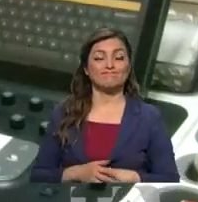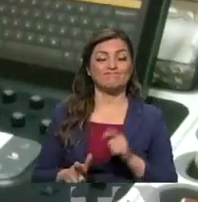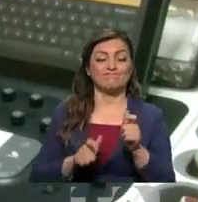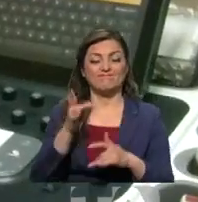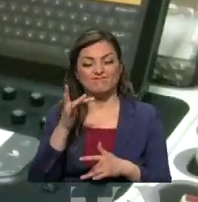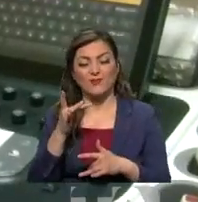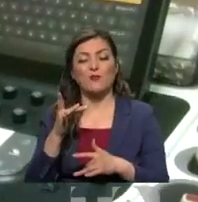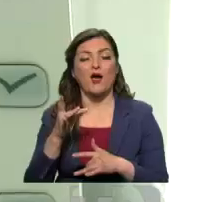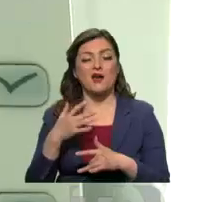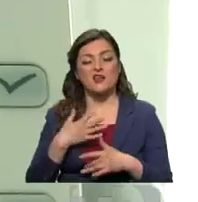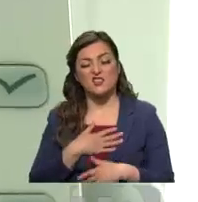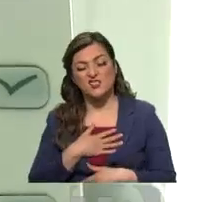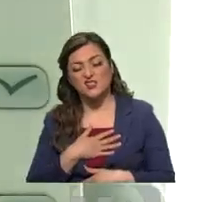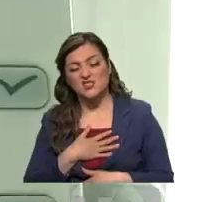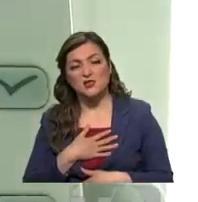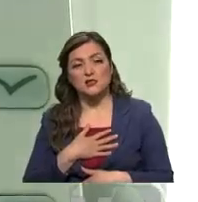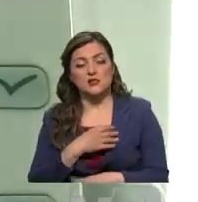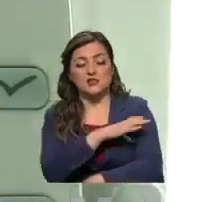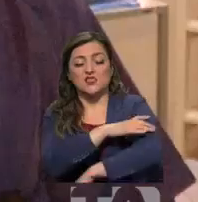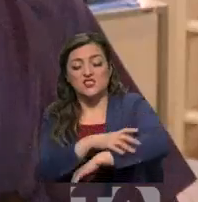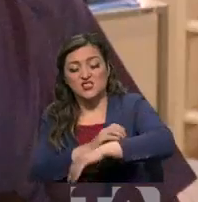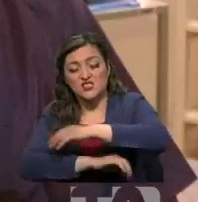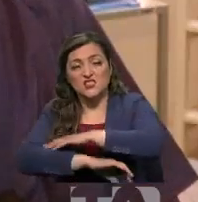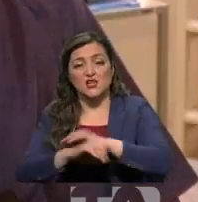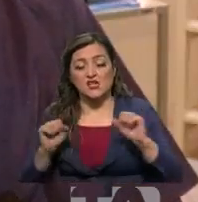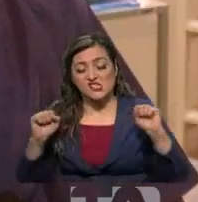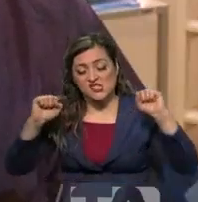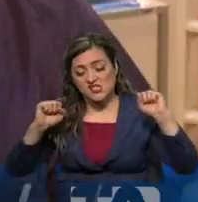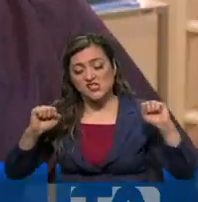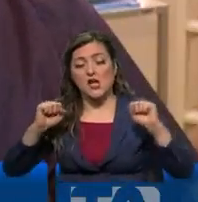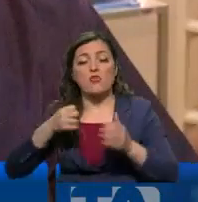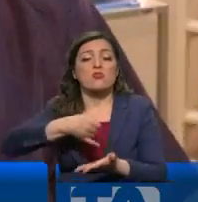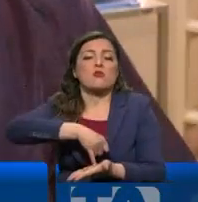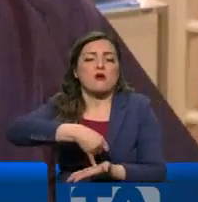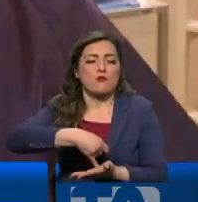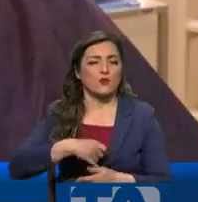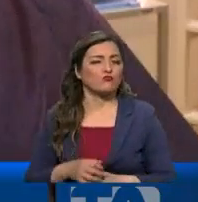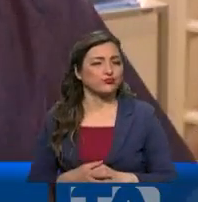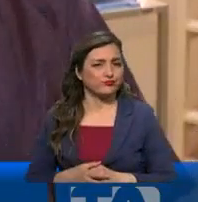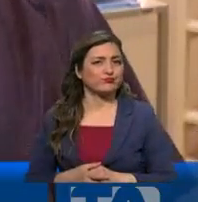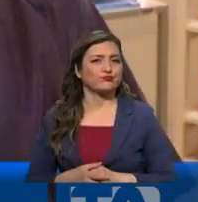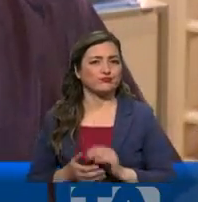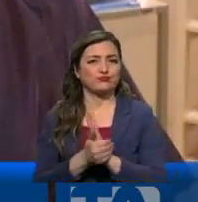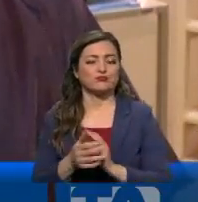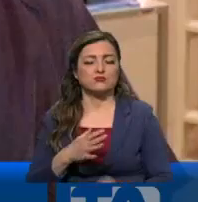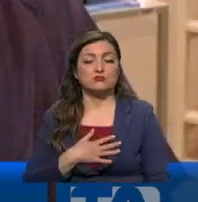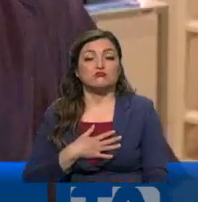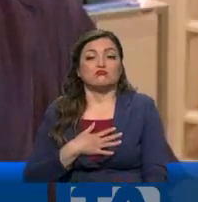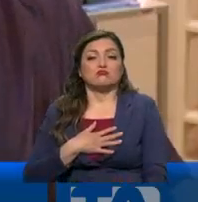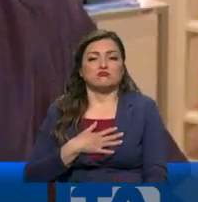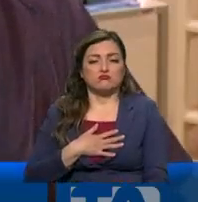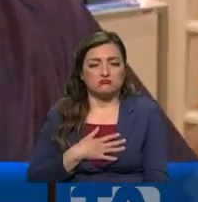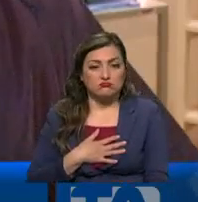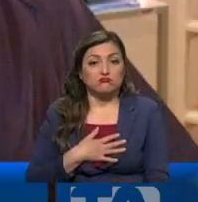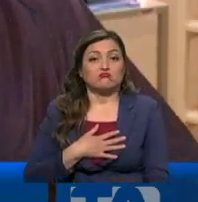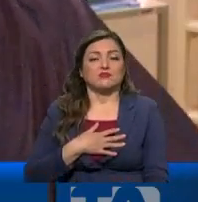de pacientes tienen secuelas musculoesqueléticas. Es para fomentar la capacidad cardiopulmonar, sí,